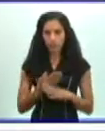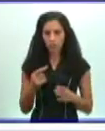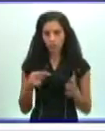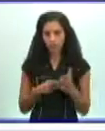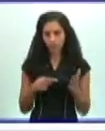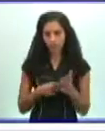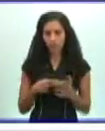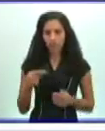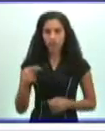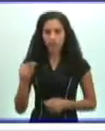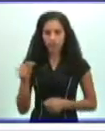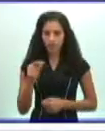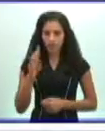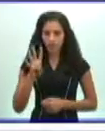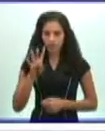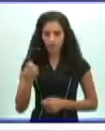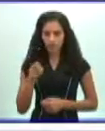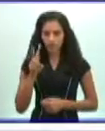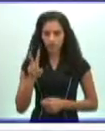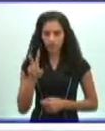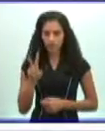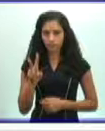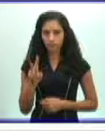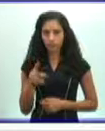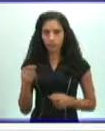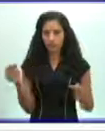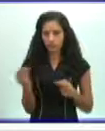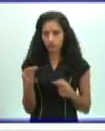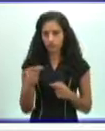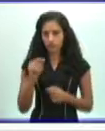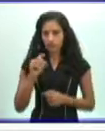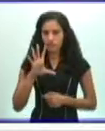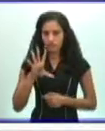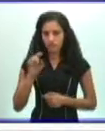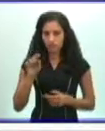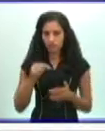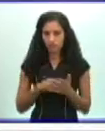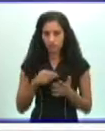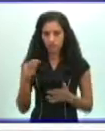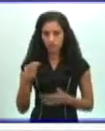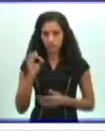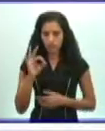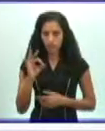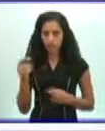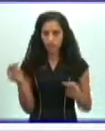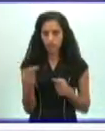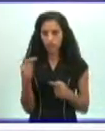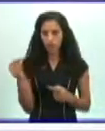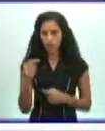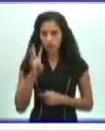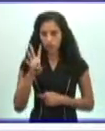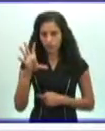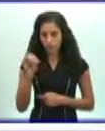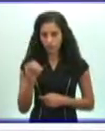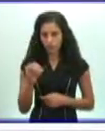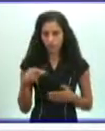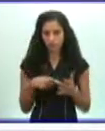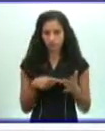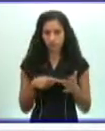por menos 4,2. 5 por menos 8 es menos 40 y al multiplicarlo por